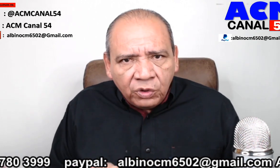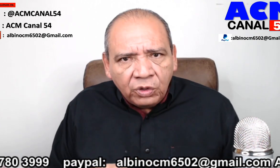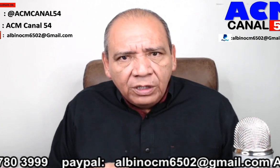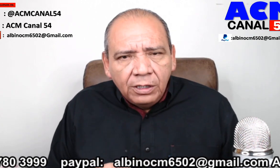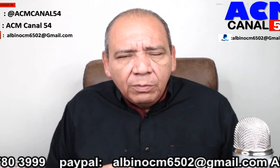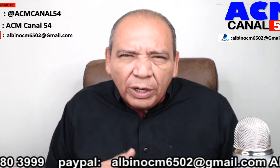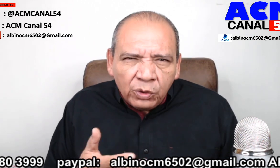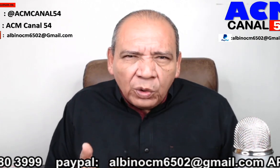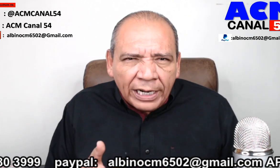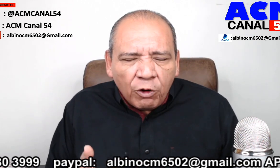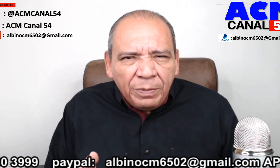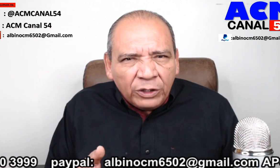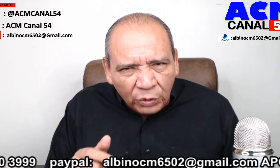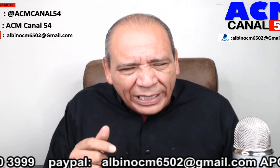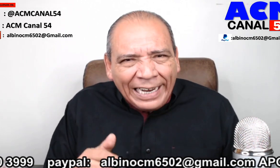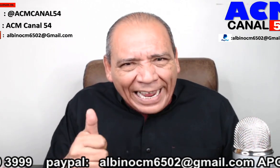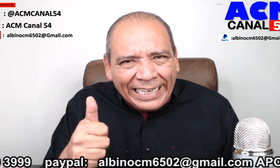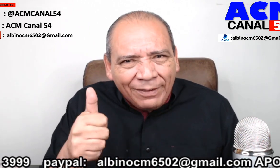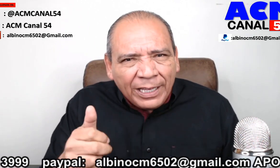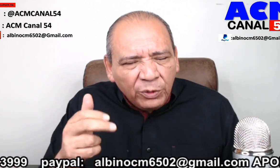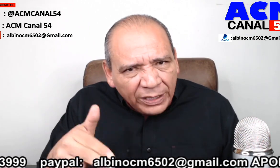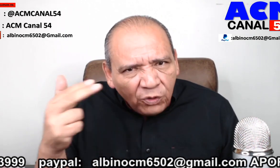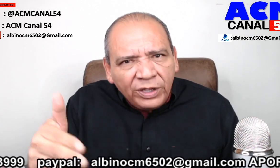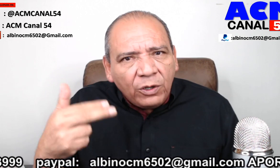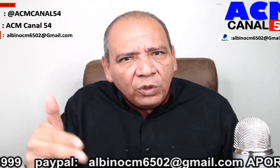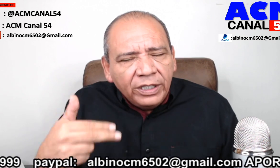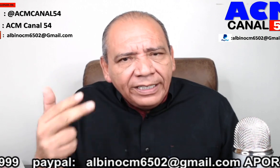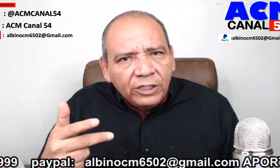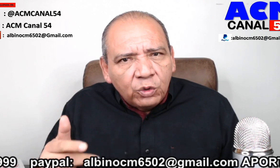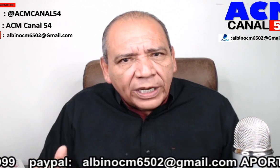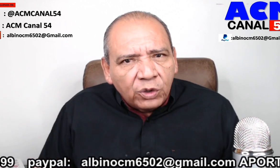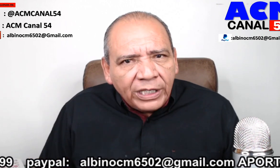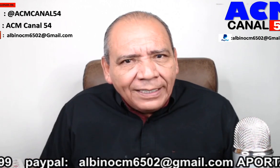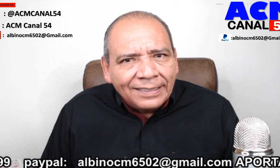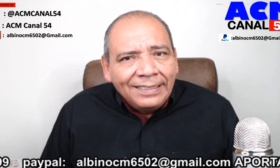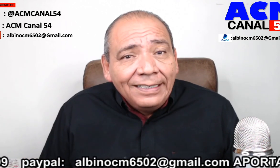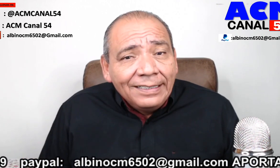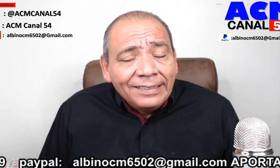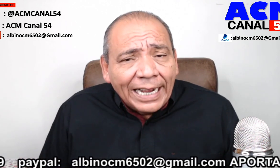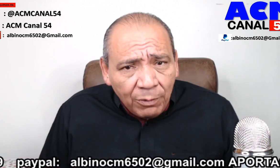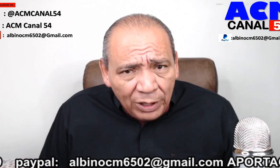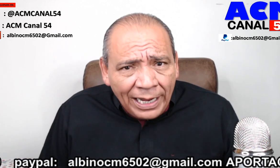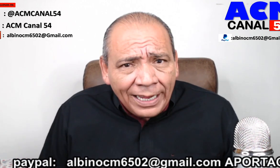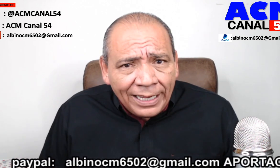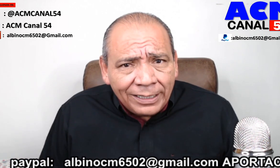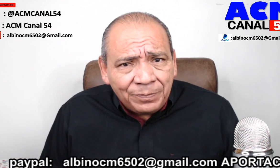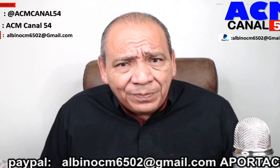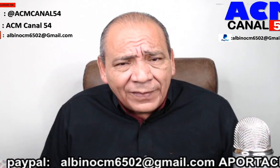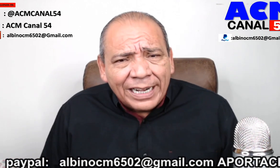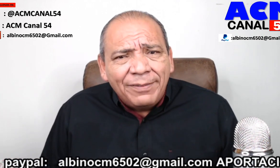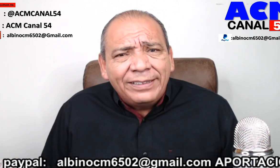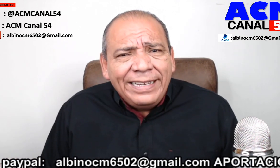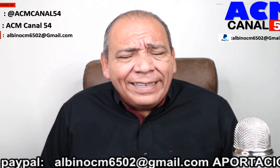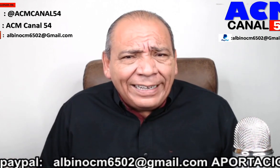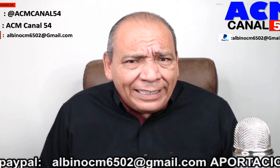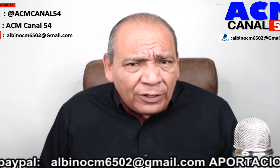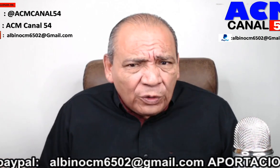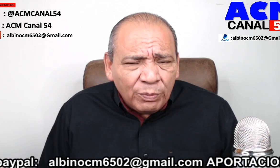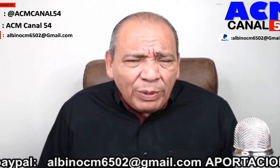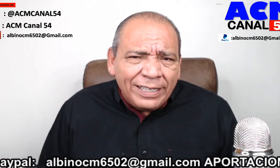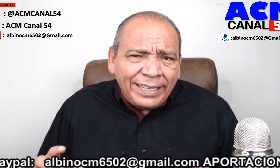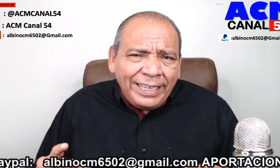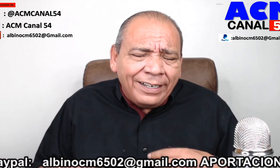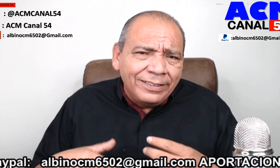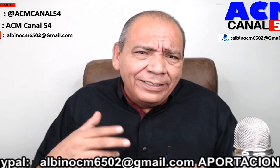muchos lados, por eso le recomiendo dele like al video y difúndalo en sus redes sociales. Se acabó la rebatinga de